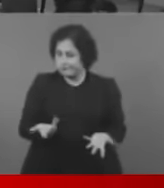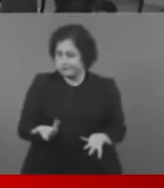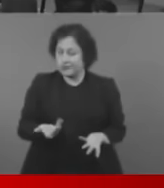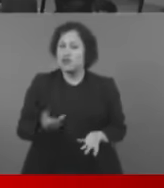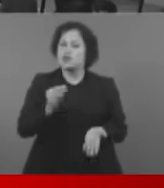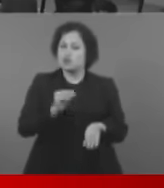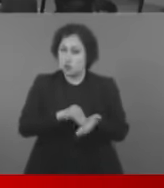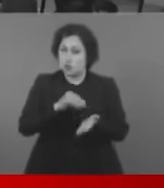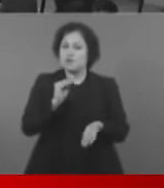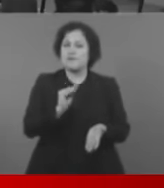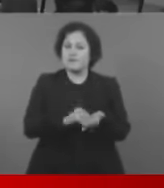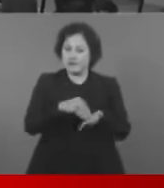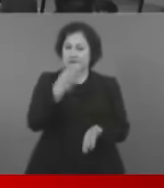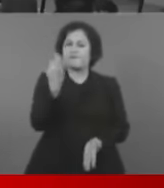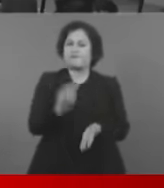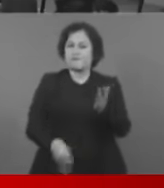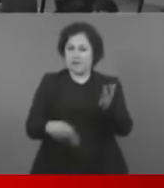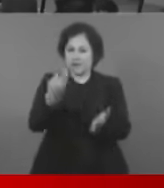es